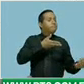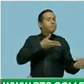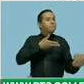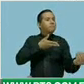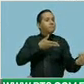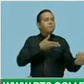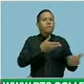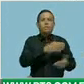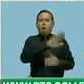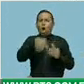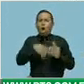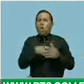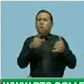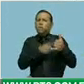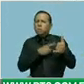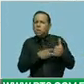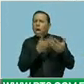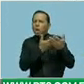los celulares.